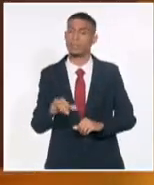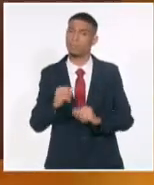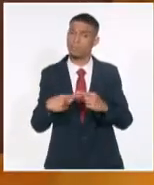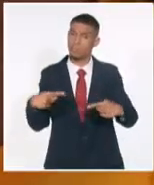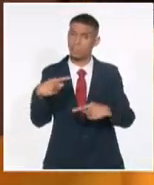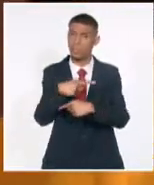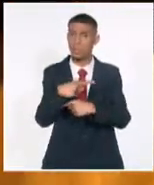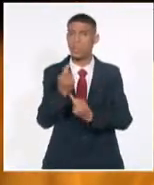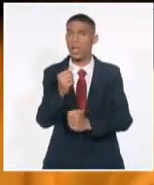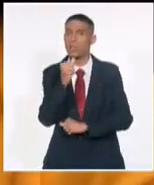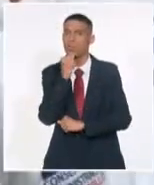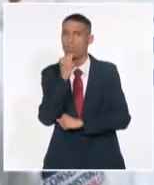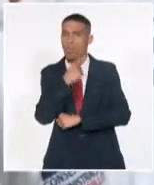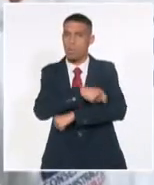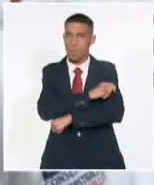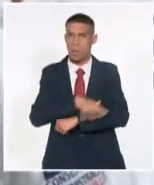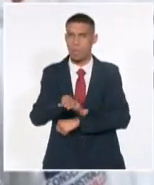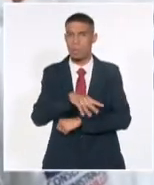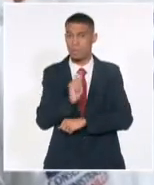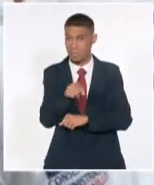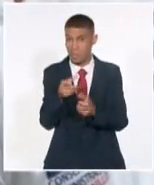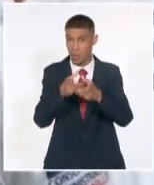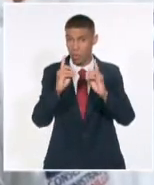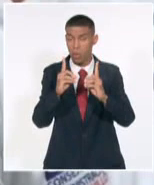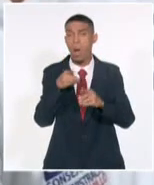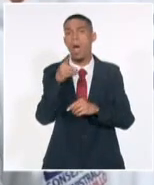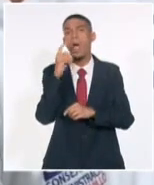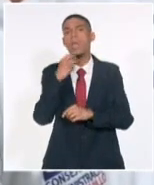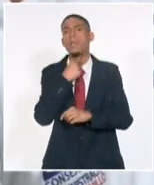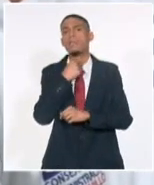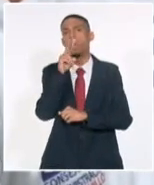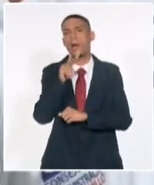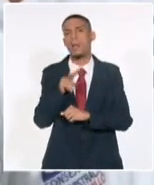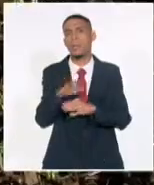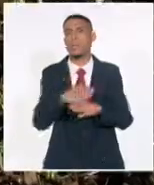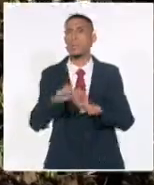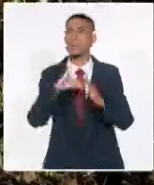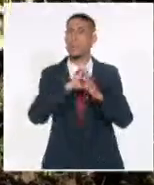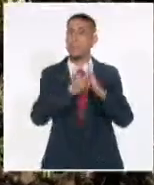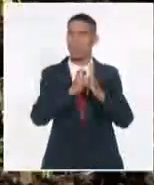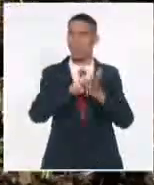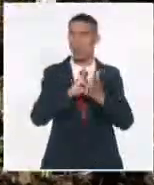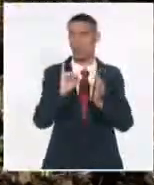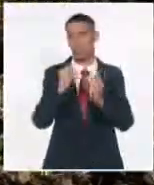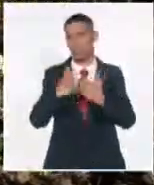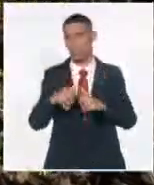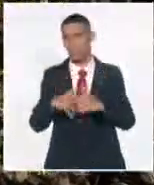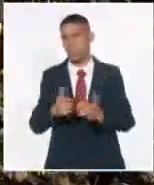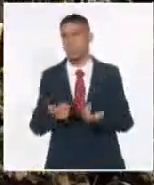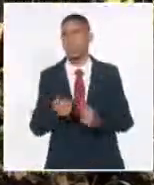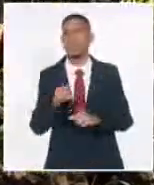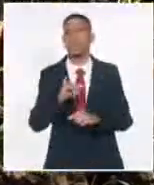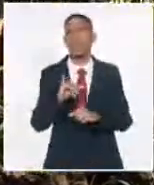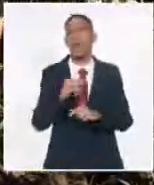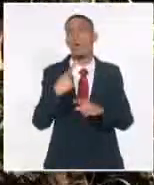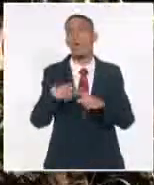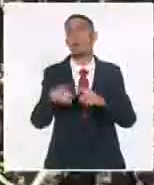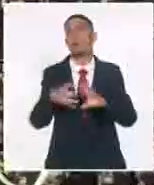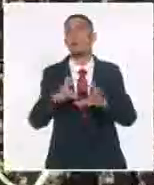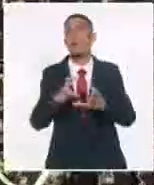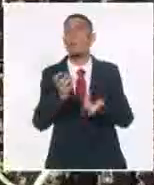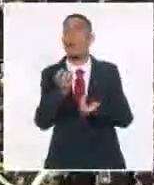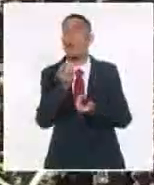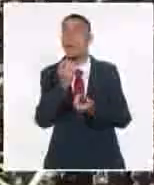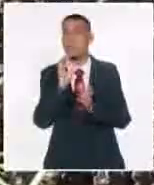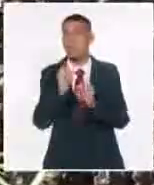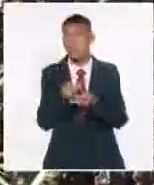del pueblo. Durante el encuentro se valoraron proyectos innovadores aplicados a la industria, así como estrategias de autoabastecimiento alimenticio en